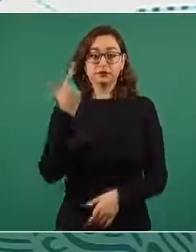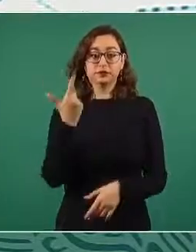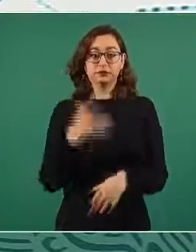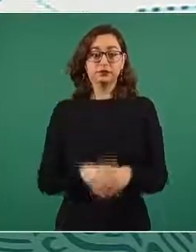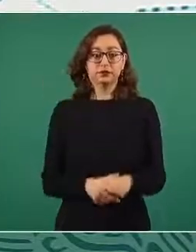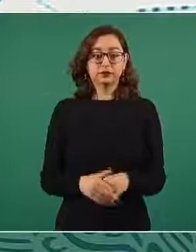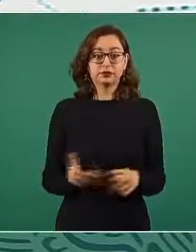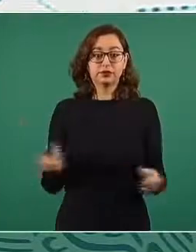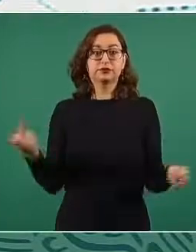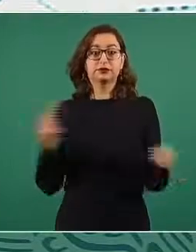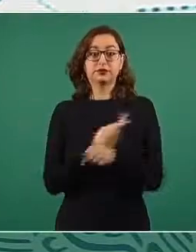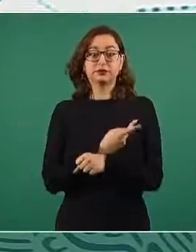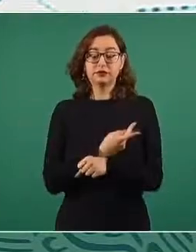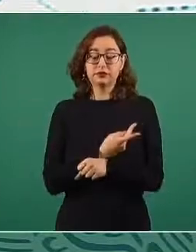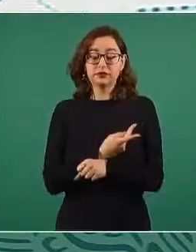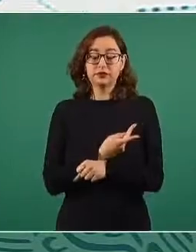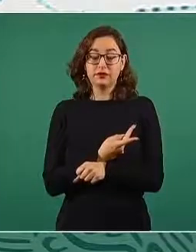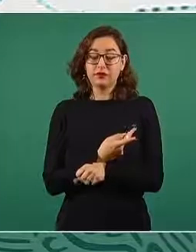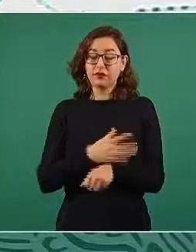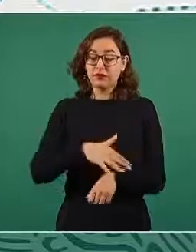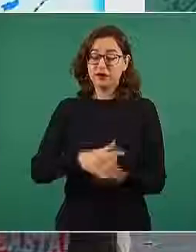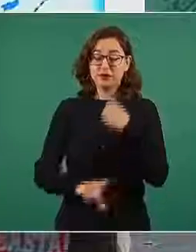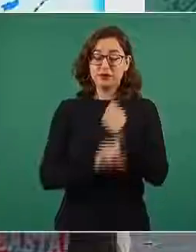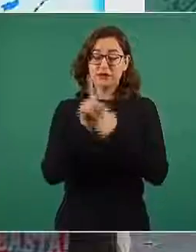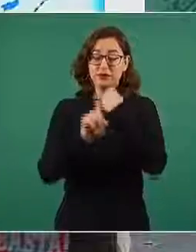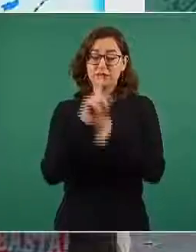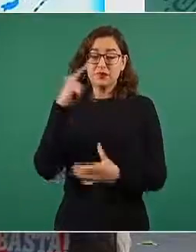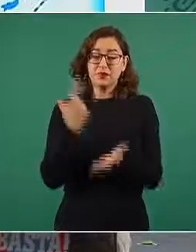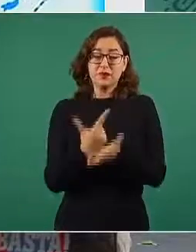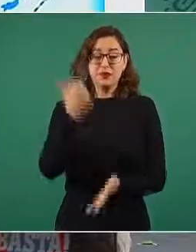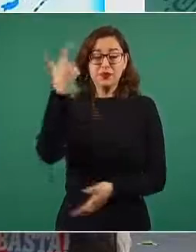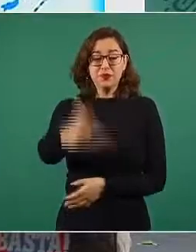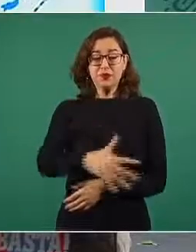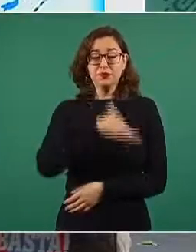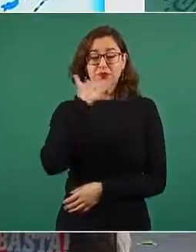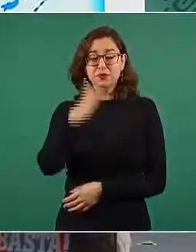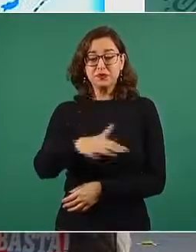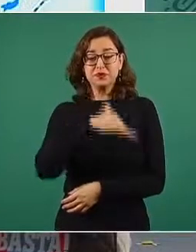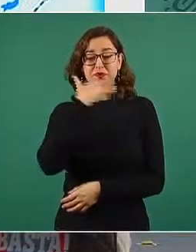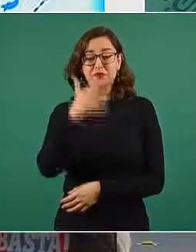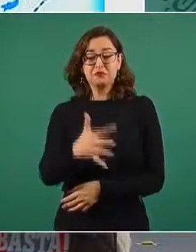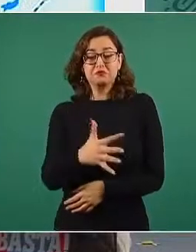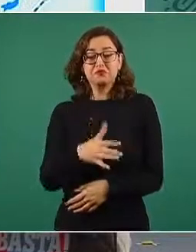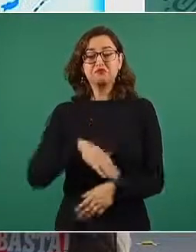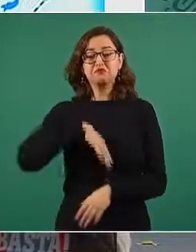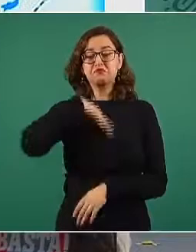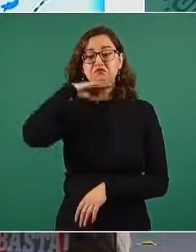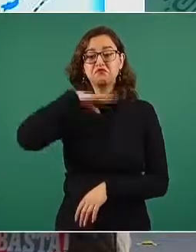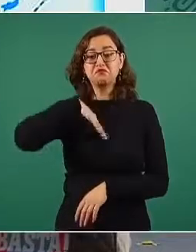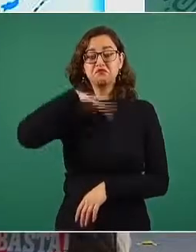en la agenda. Nos tenían bien